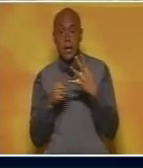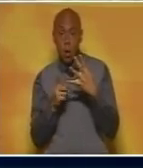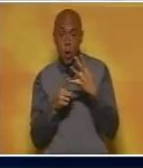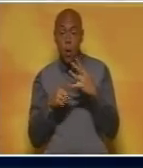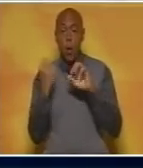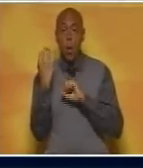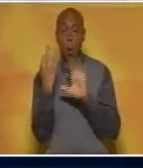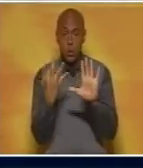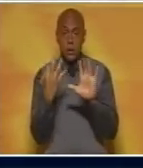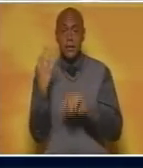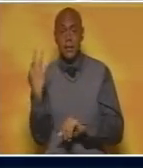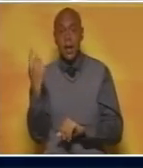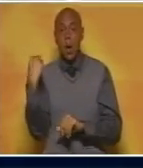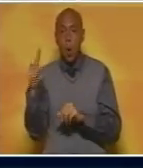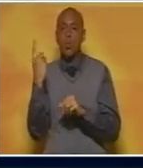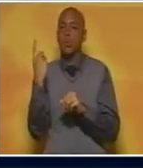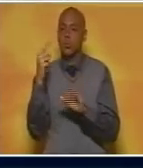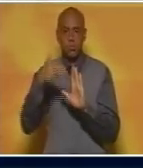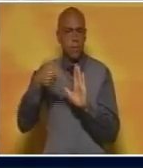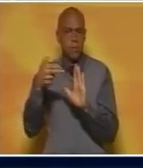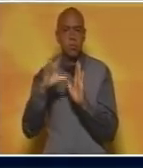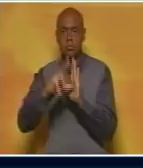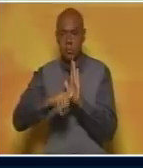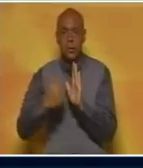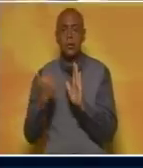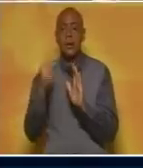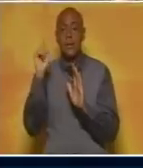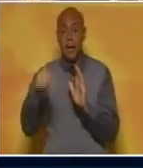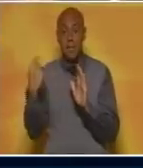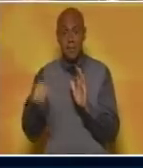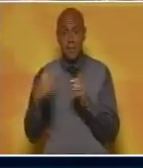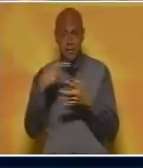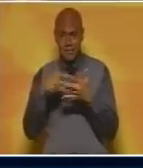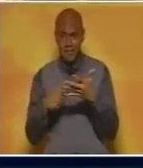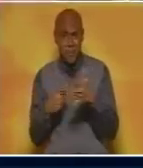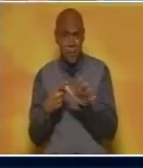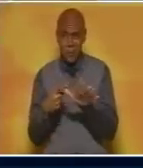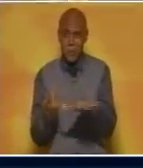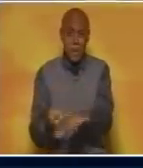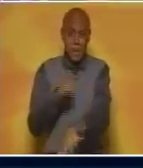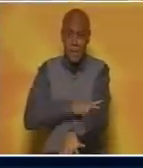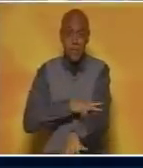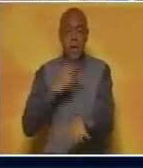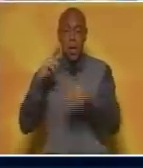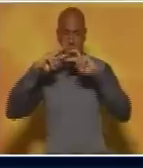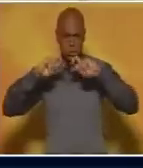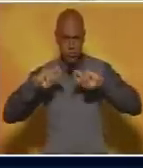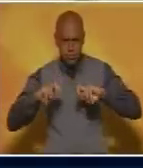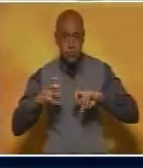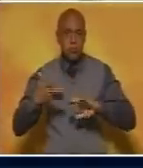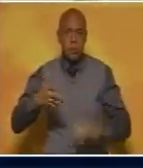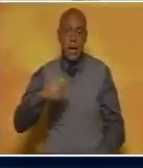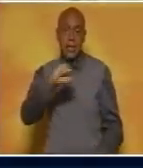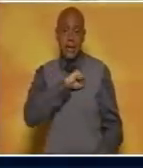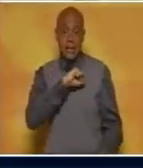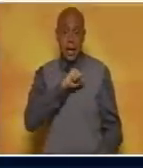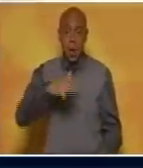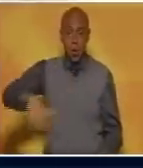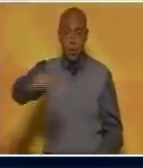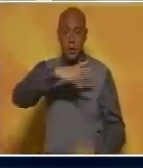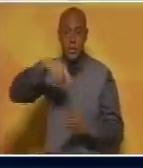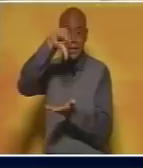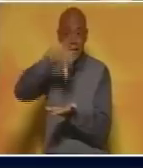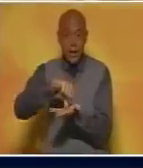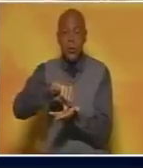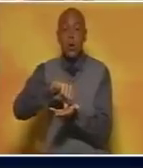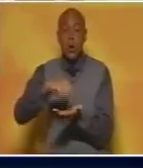83 se enmarcan en otros delitos. Se conoció que el mayor número de investigaciones se concentran en la región metropolitana y que 122 víctimas